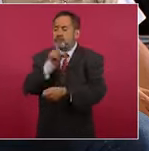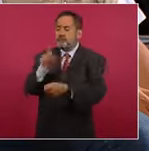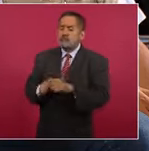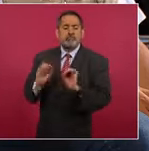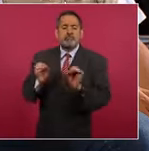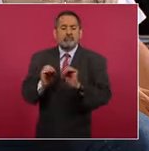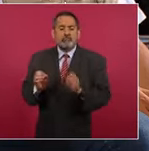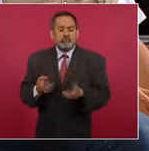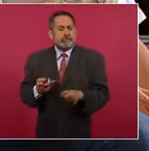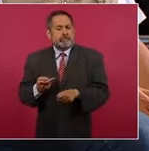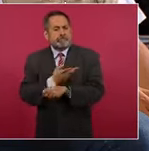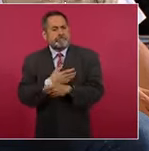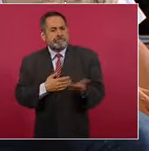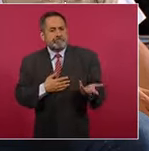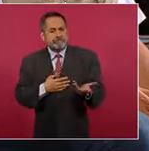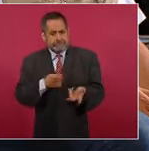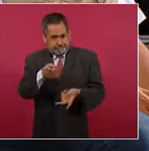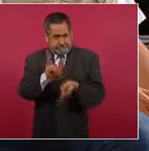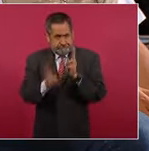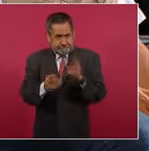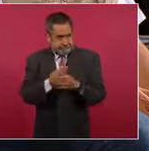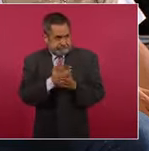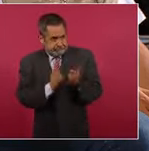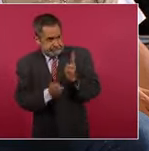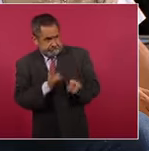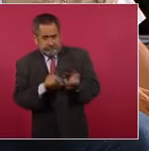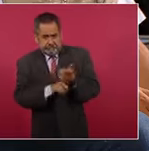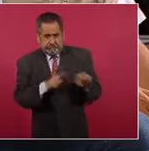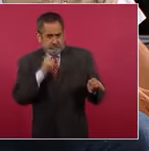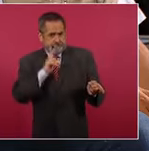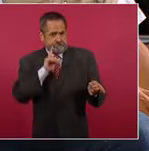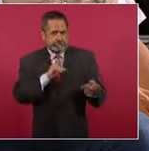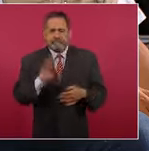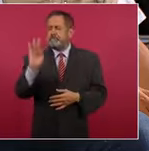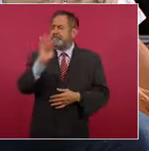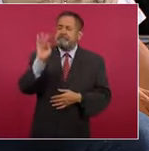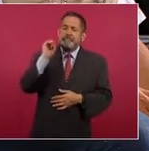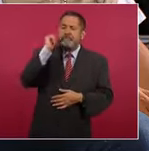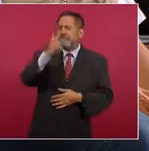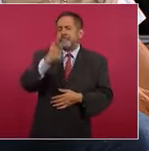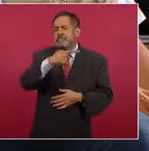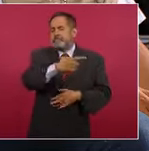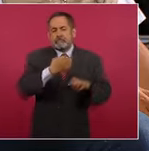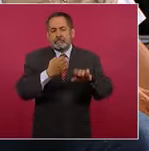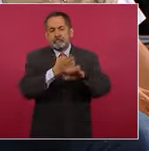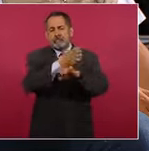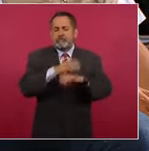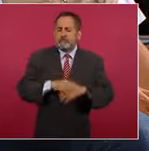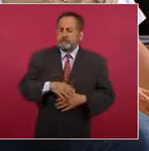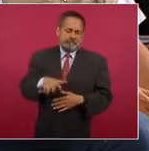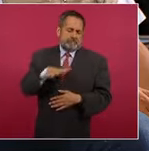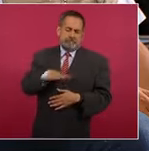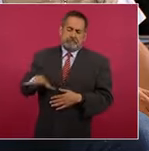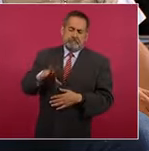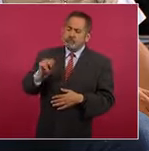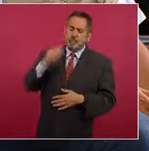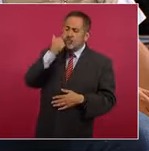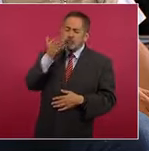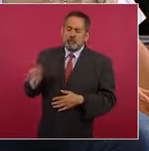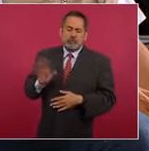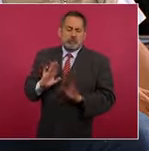en pláticas y esto me lleva a pensar que si por alguna circunstancia en particular un estado decidiera no integrarse